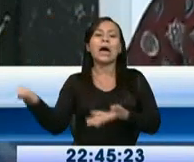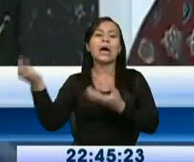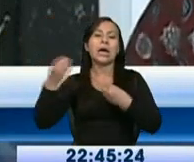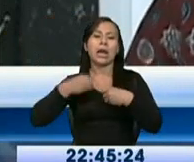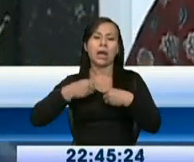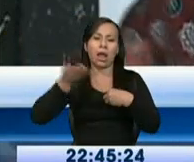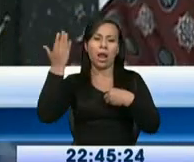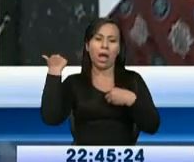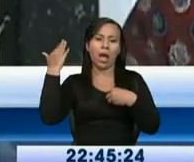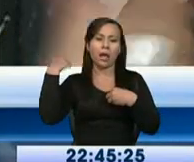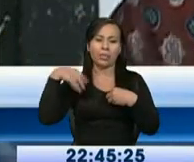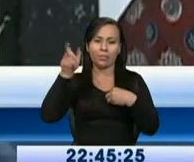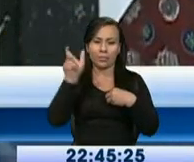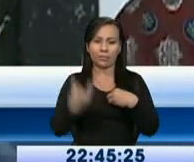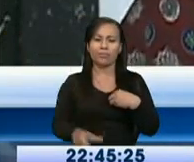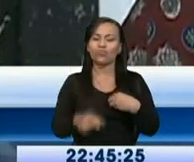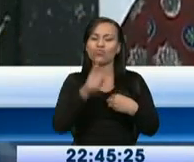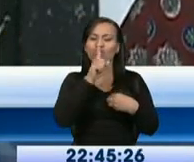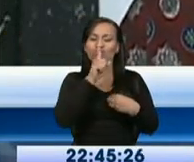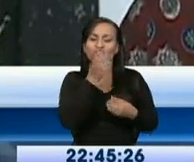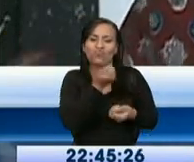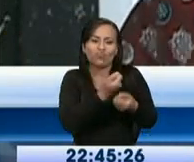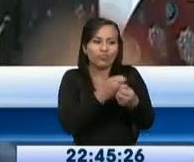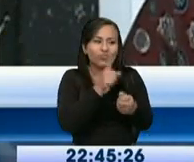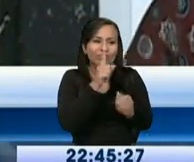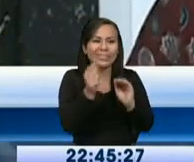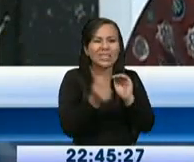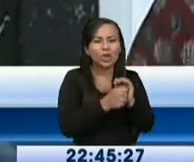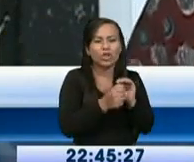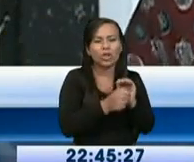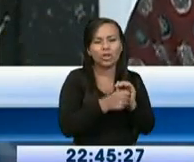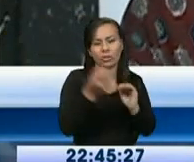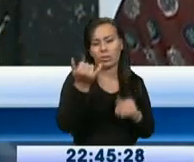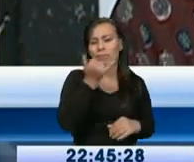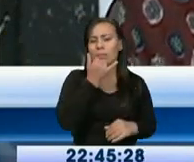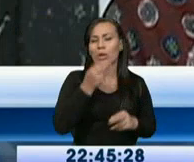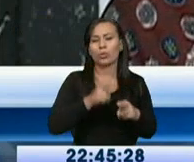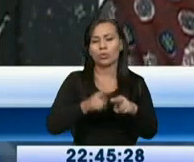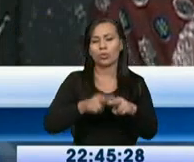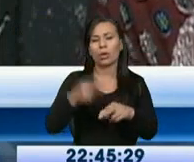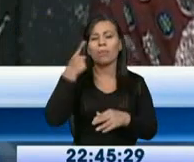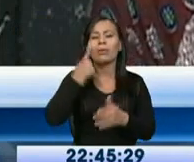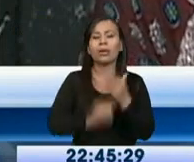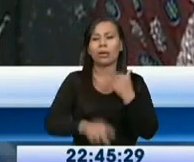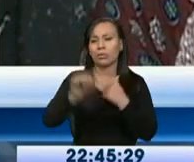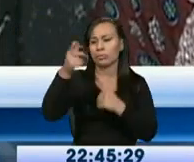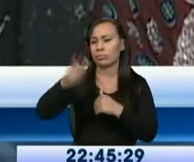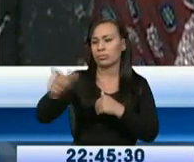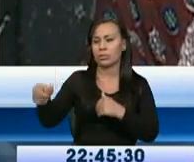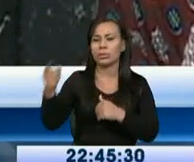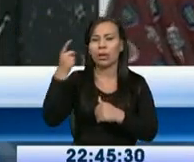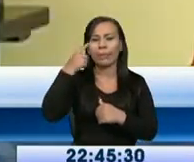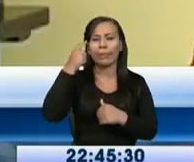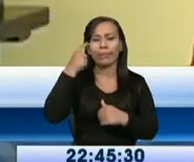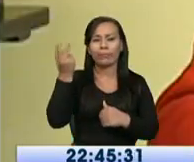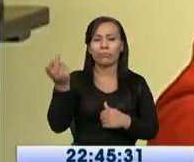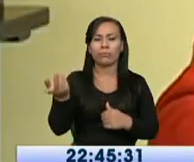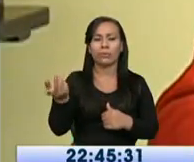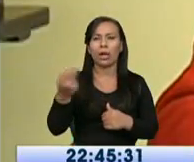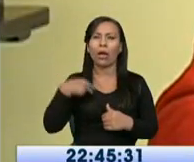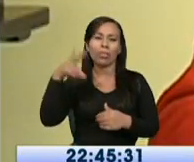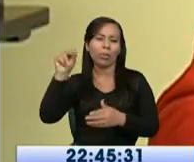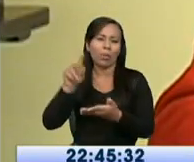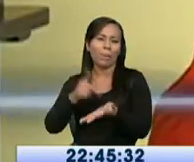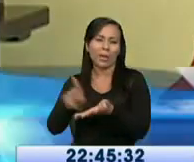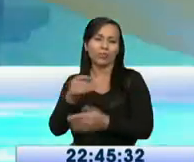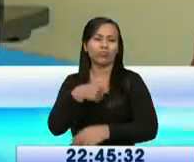de alguno de los dueños, entonces están camuflando lo que es una herencia y ha sido mal utilizado precisamente para evadir impuestos. Hay que evitar